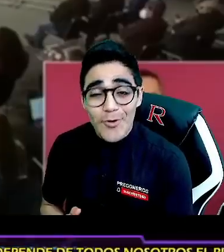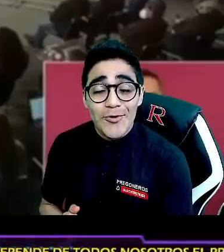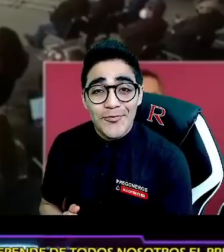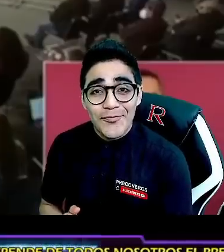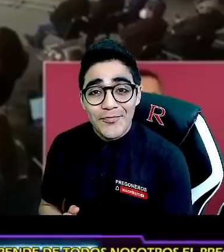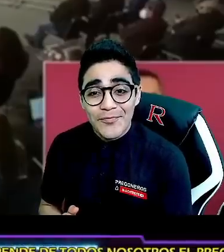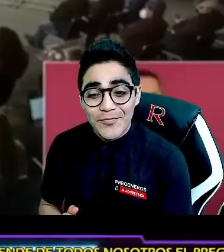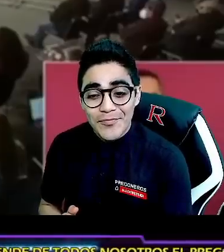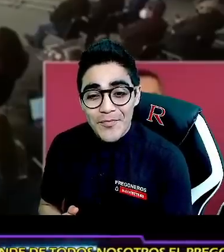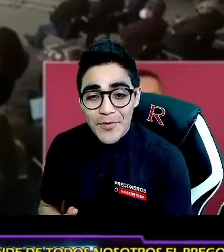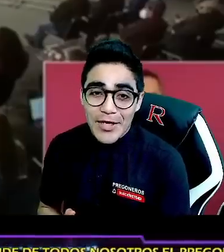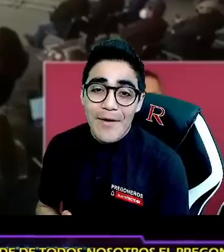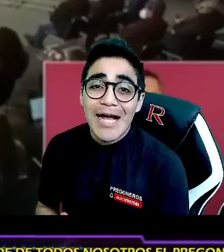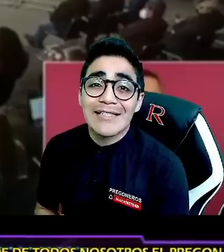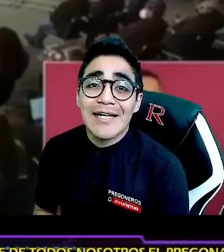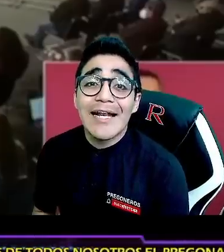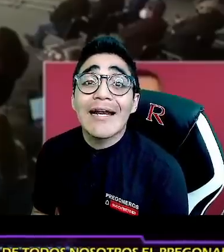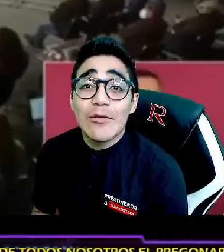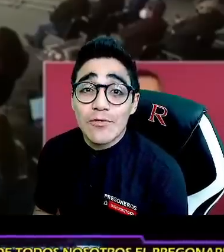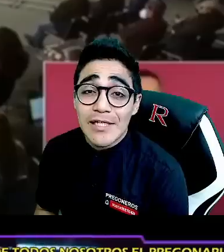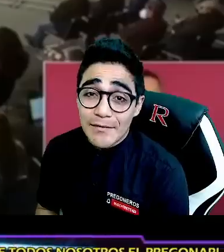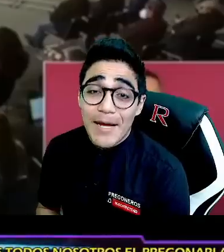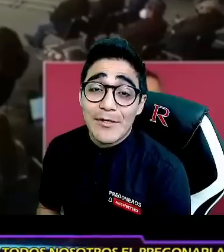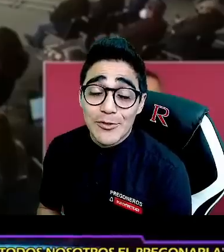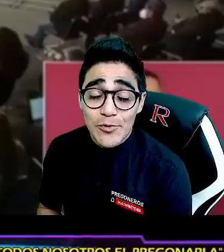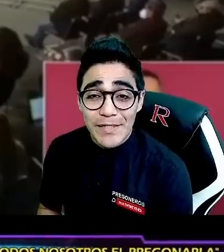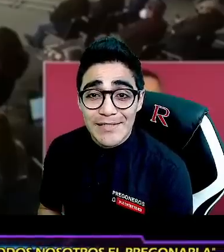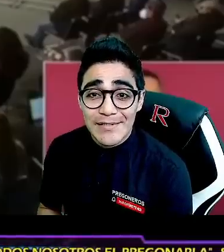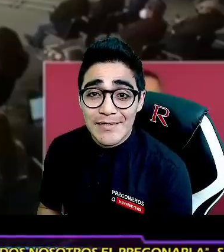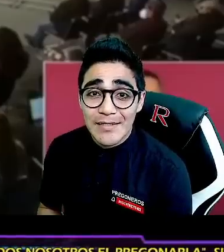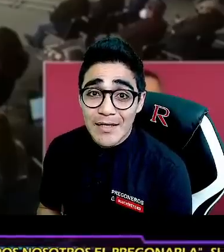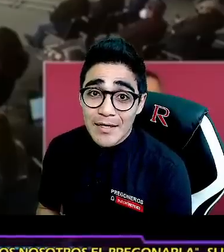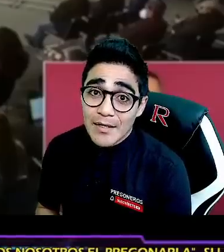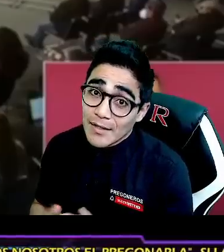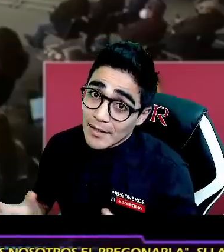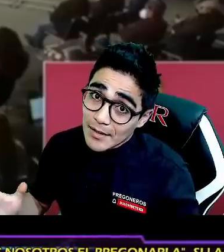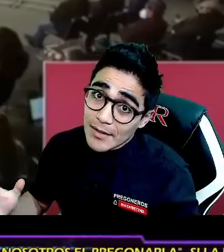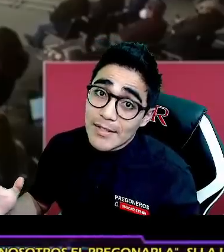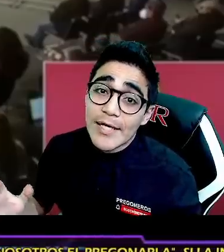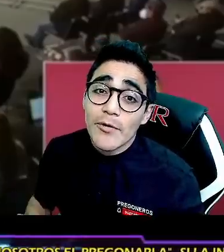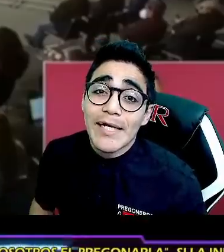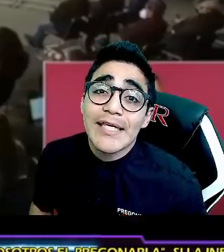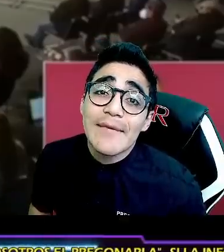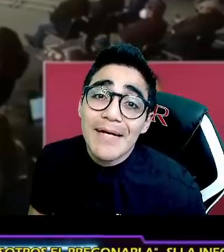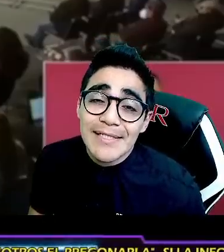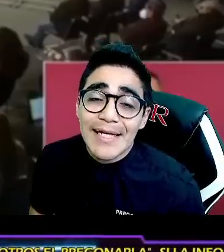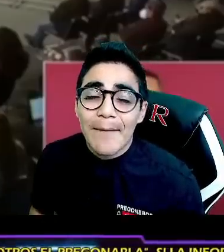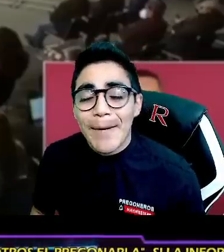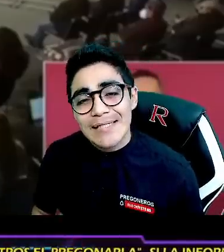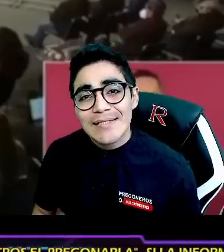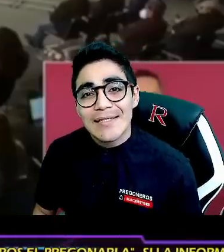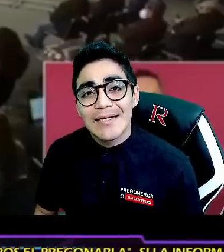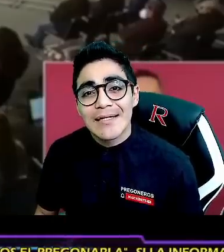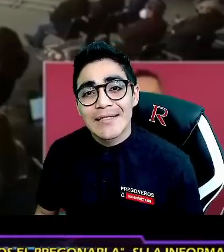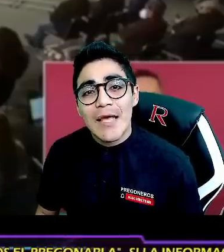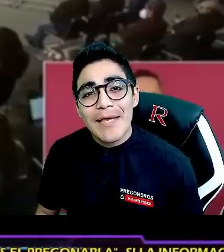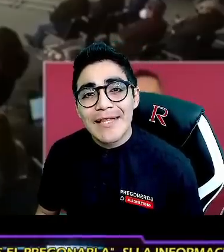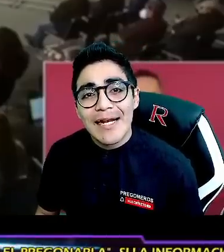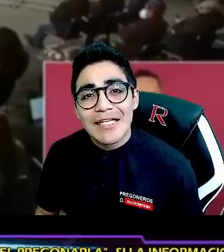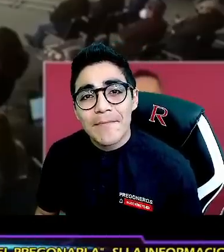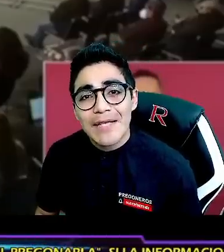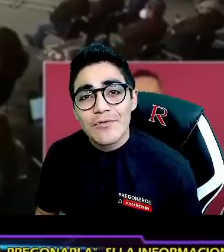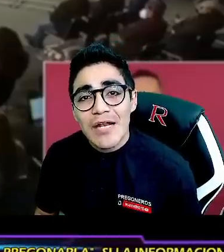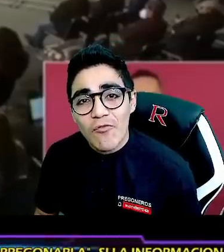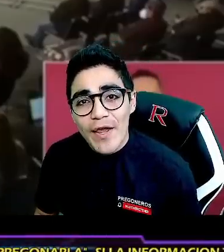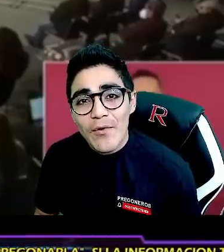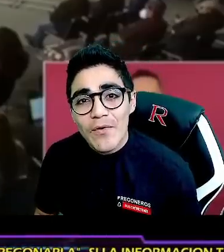ojo porque van a salir a reducir varios nombres y quiero ver quién va a ser capaz de